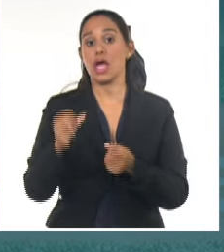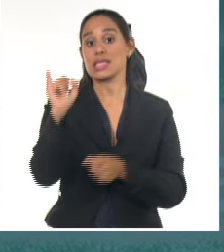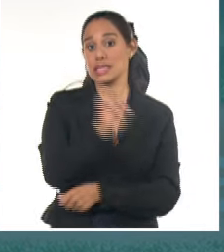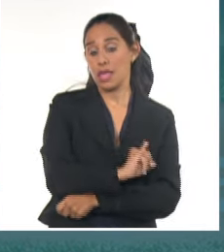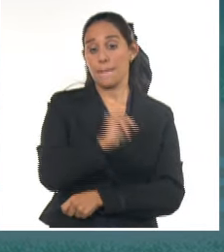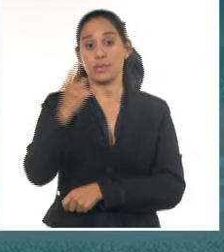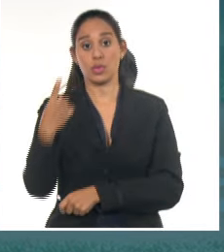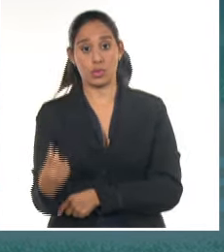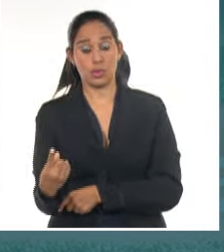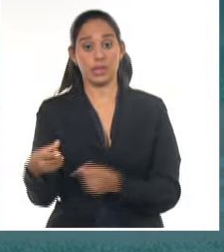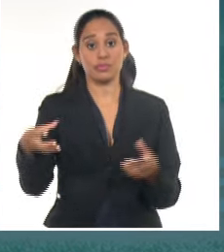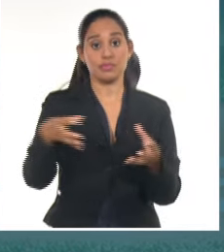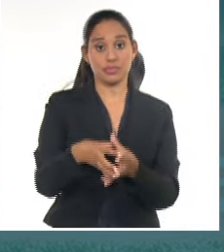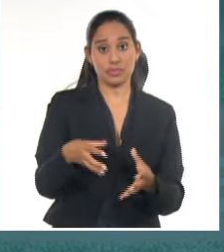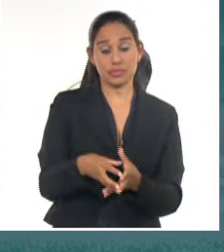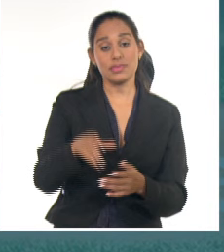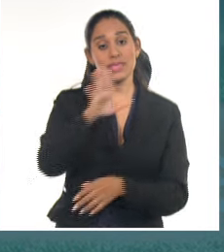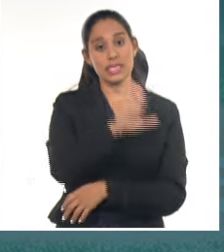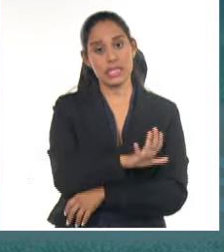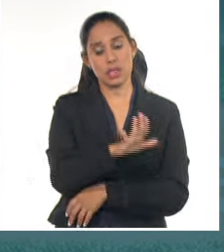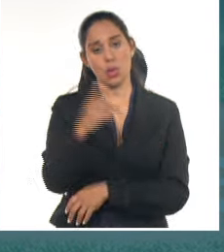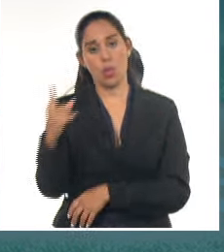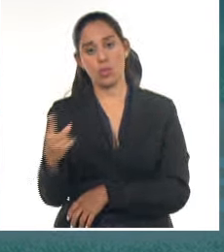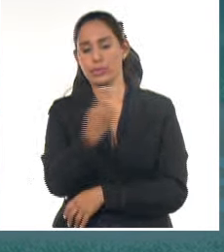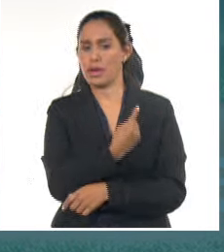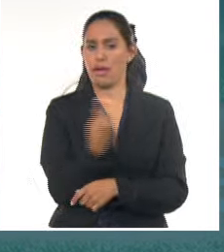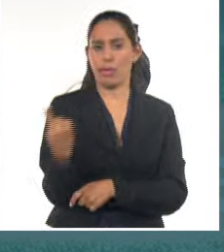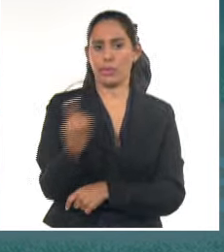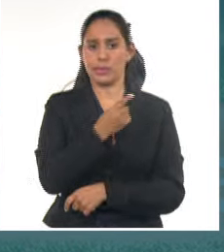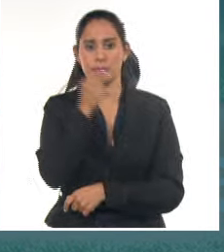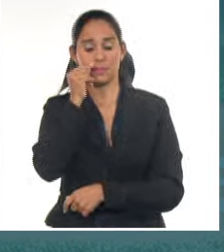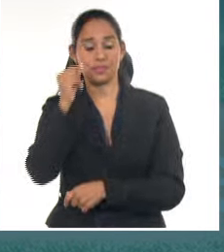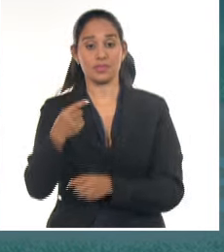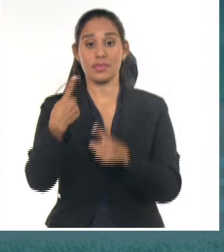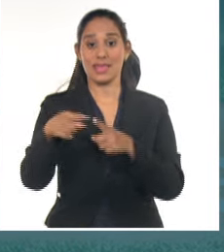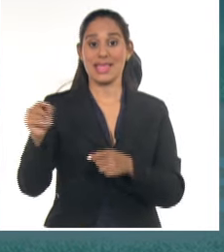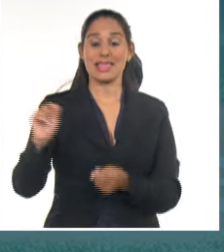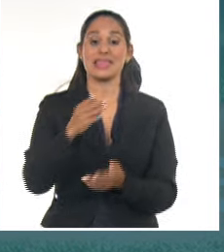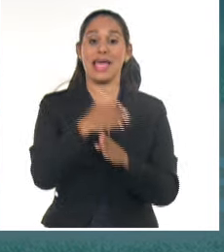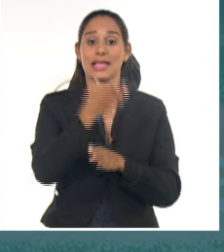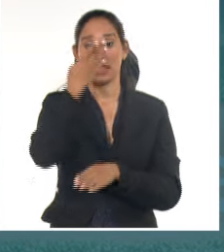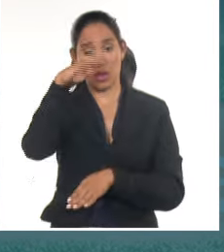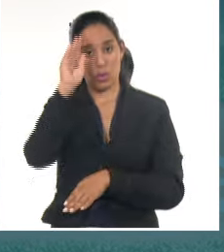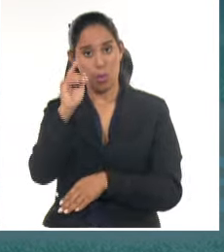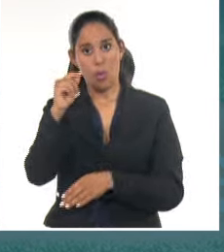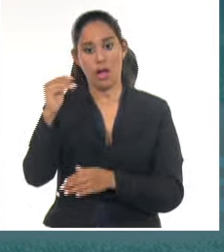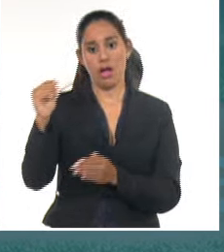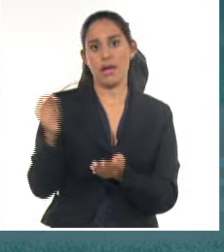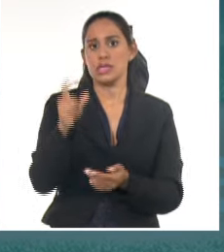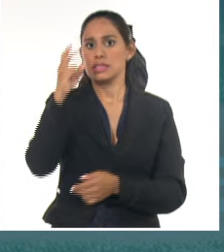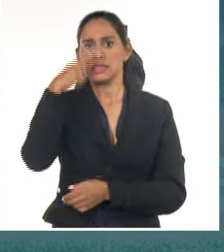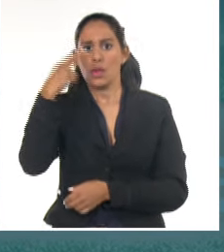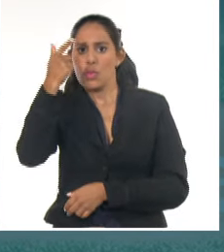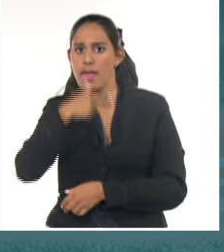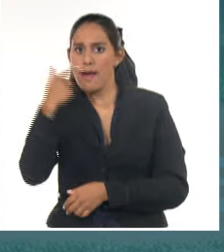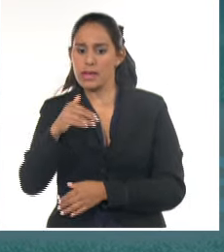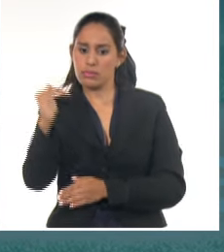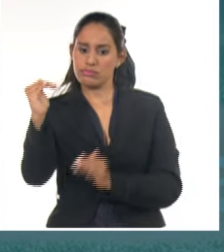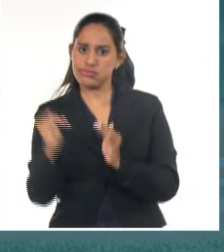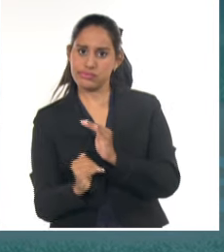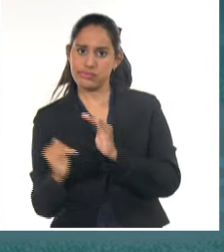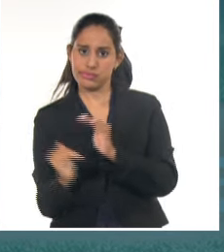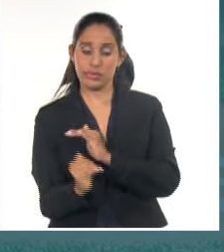Palma pegaron 3 incogibles cada uno. Santiago sigue subiendo y Ciego de Ávila sigue bajando. Las Avispas aventajaron hoy a los